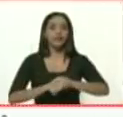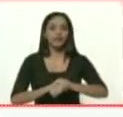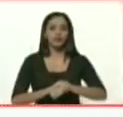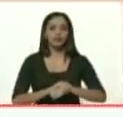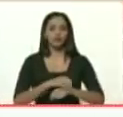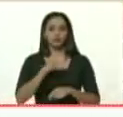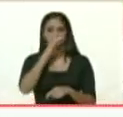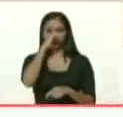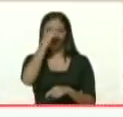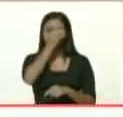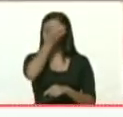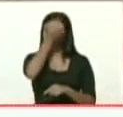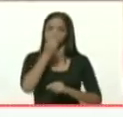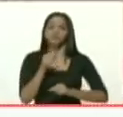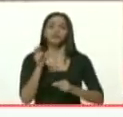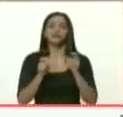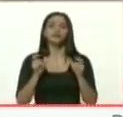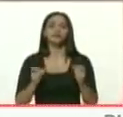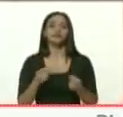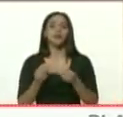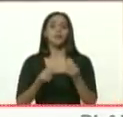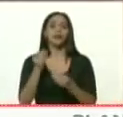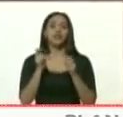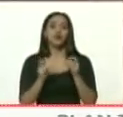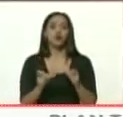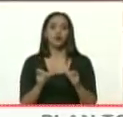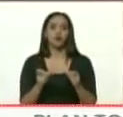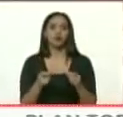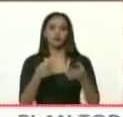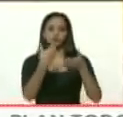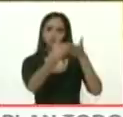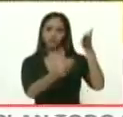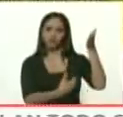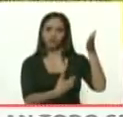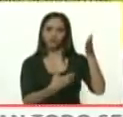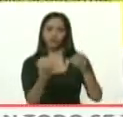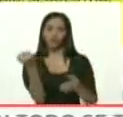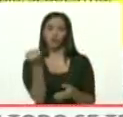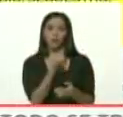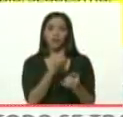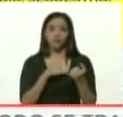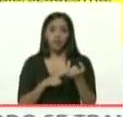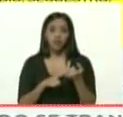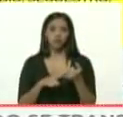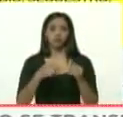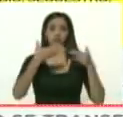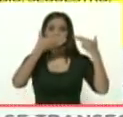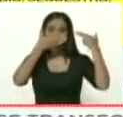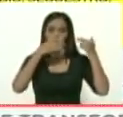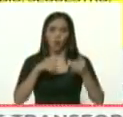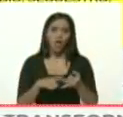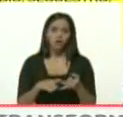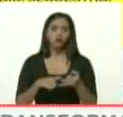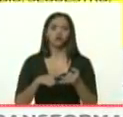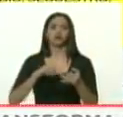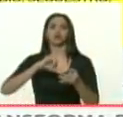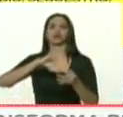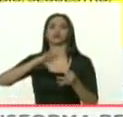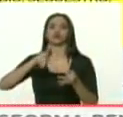que ha cometido alias El Menor son los siguientes: homicidio, secuestro,